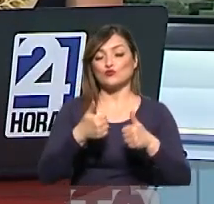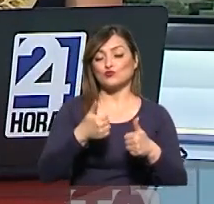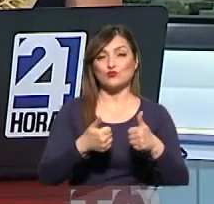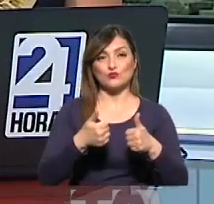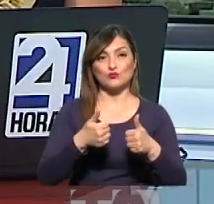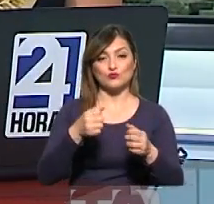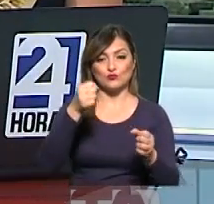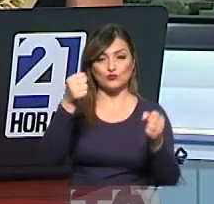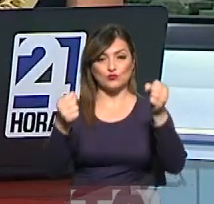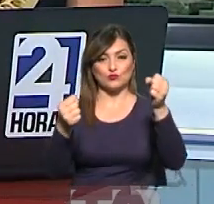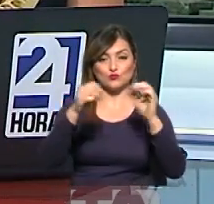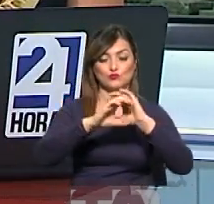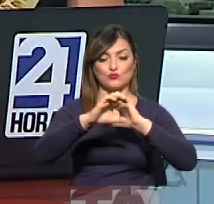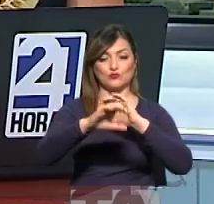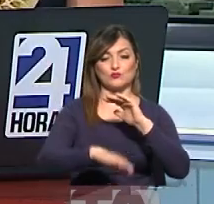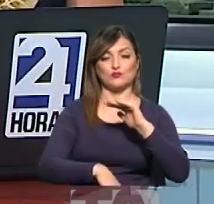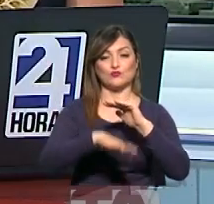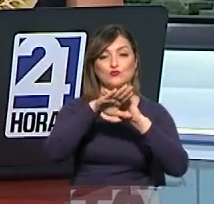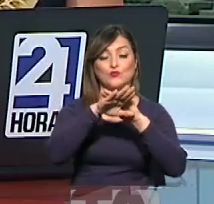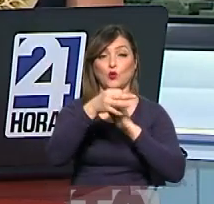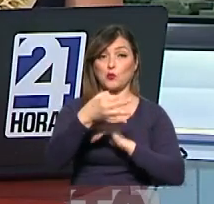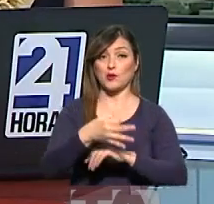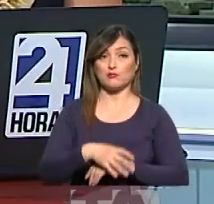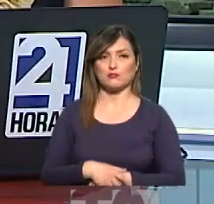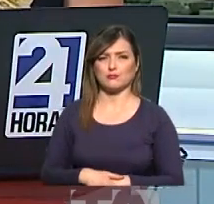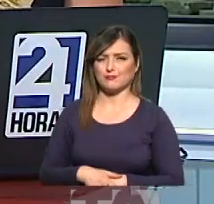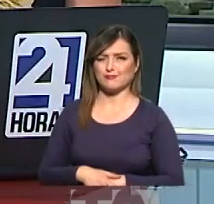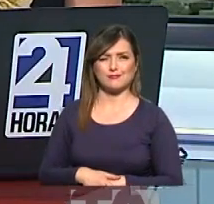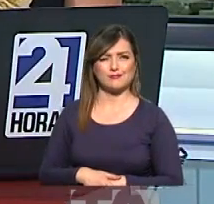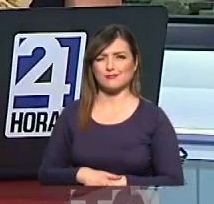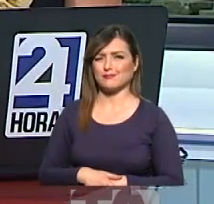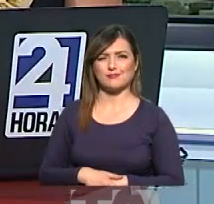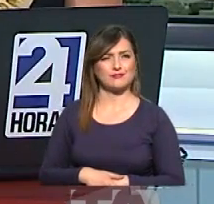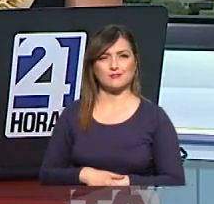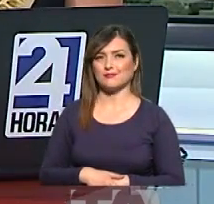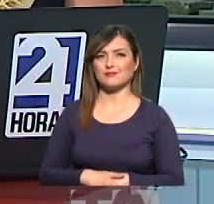aforo en el transporte urbano, el cual no se cumple en su totalidad.